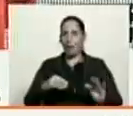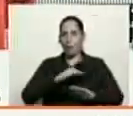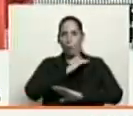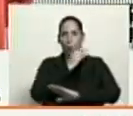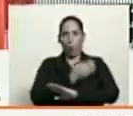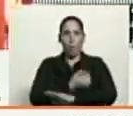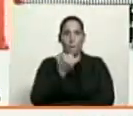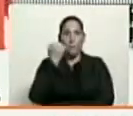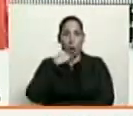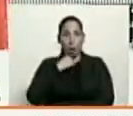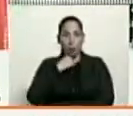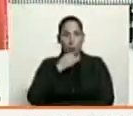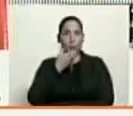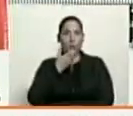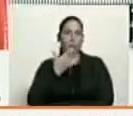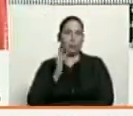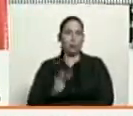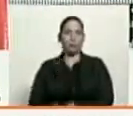mango